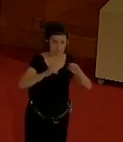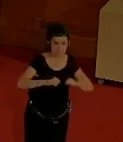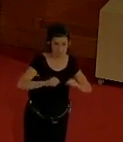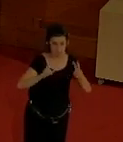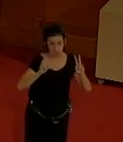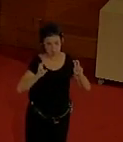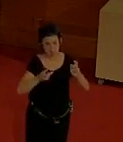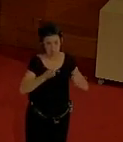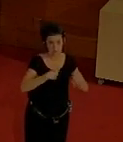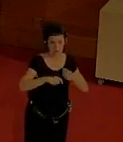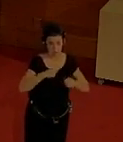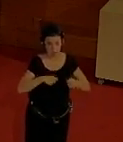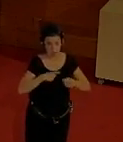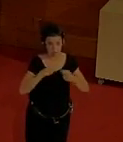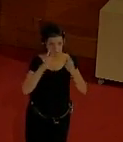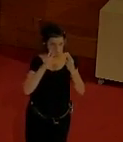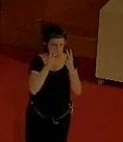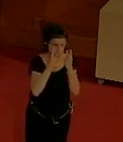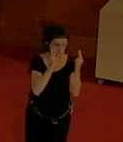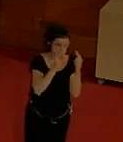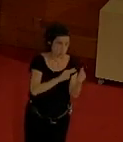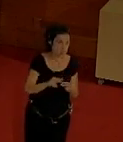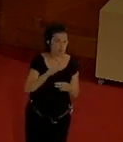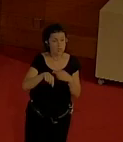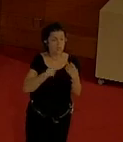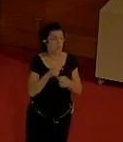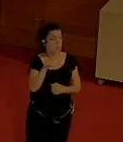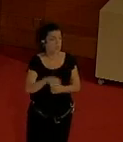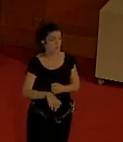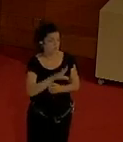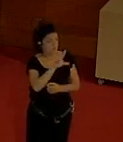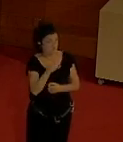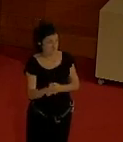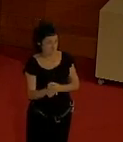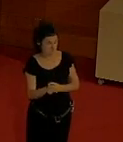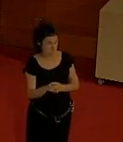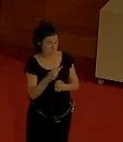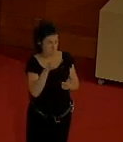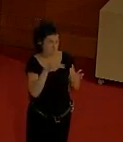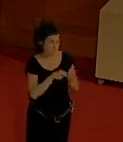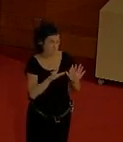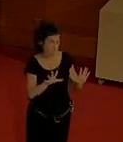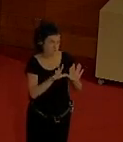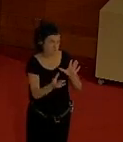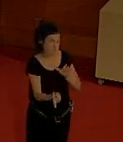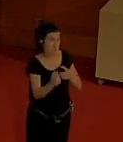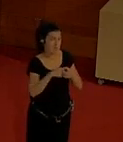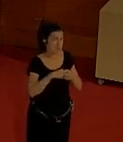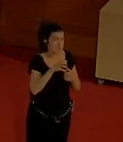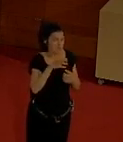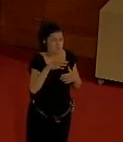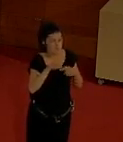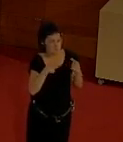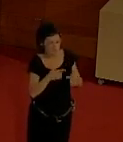estrictamente en 2010 se añade Sudáfrica y ahora de repente pues Argentina